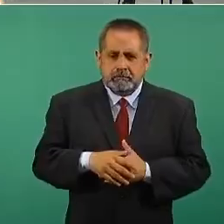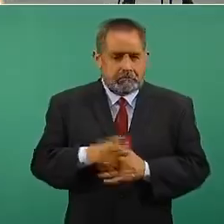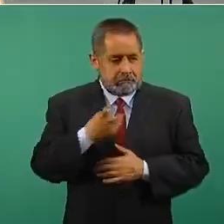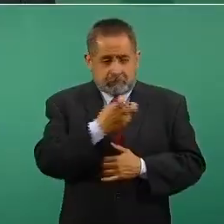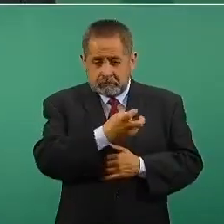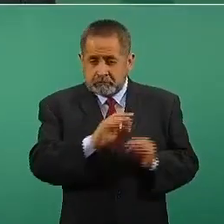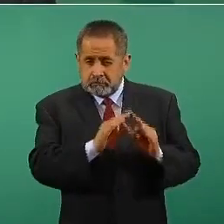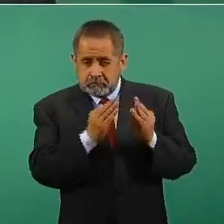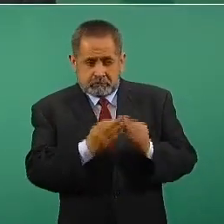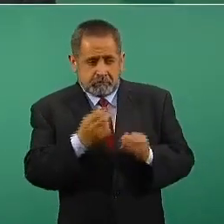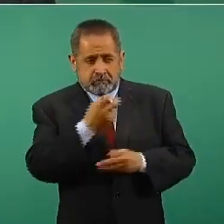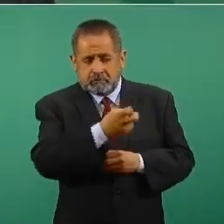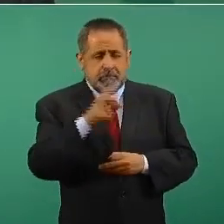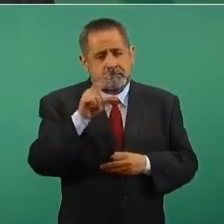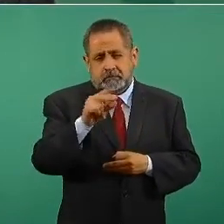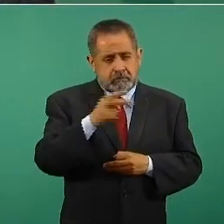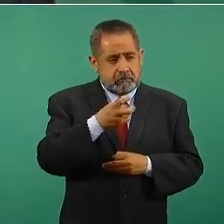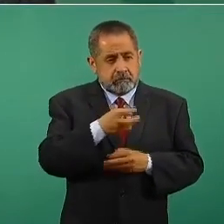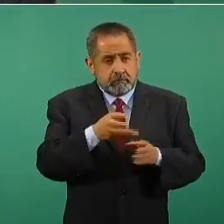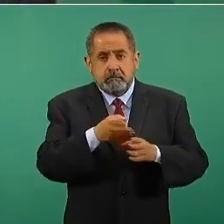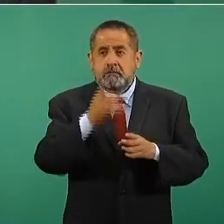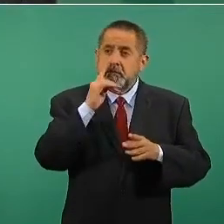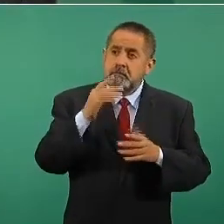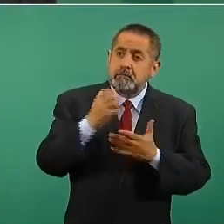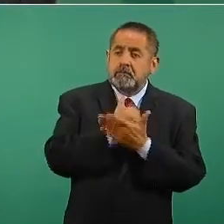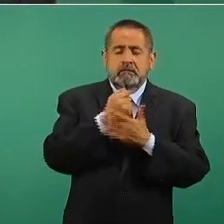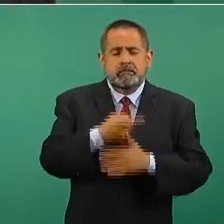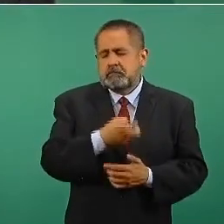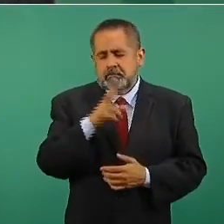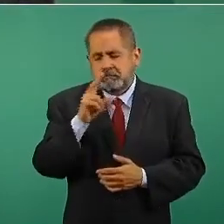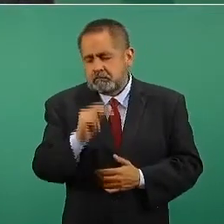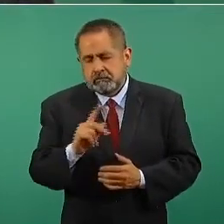es la violencia el camino.